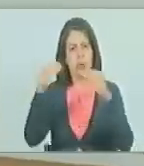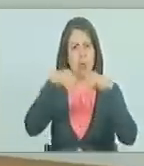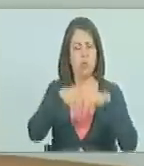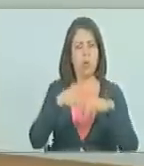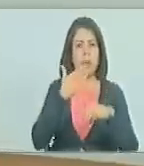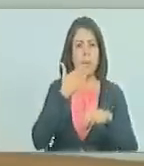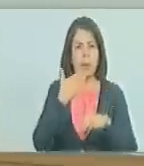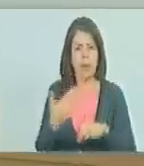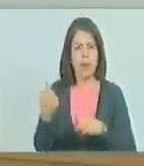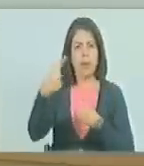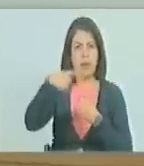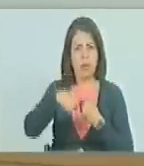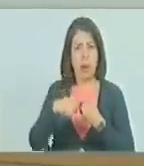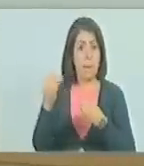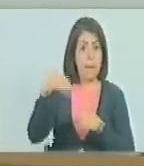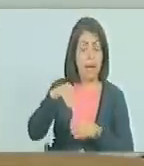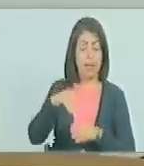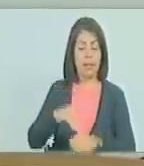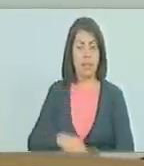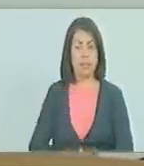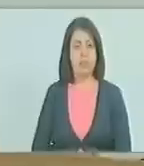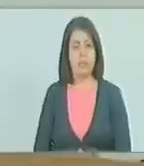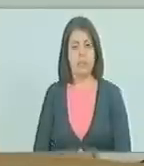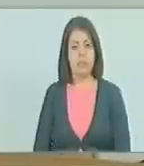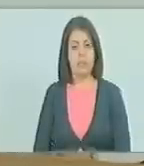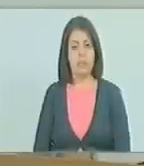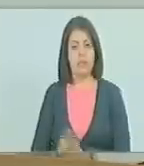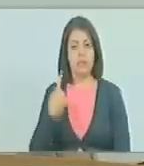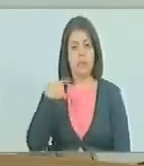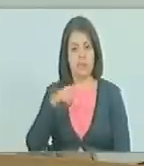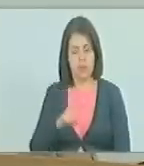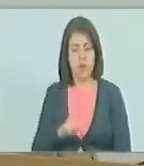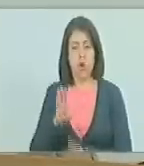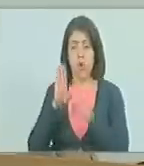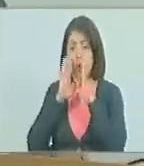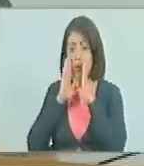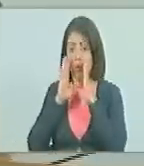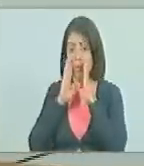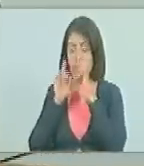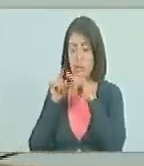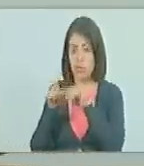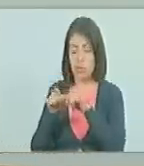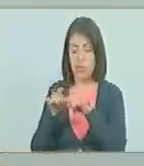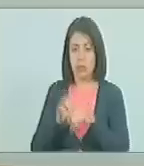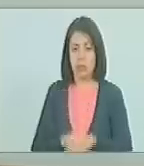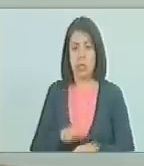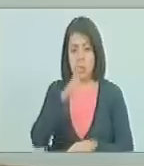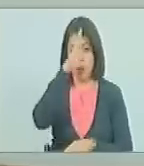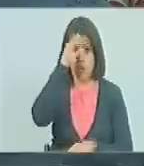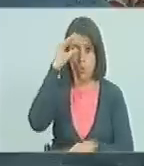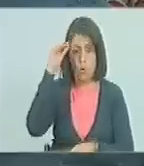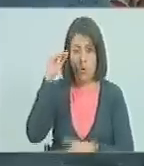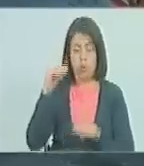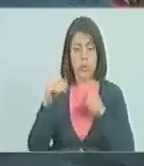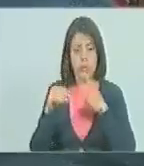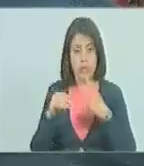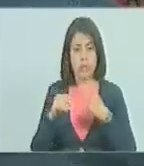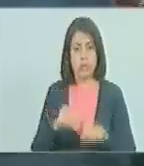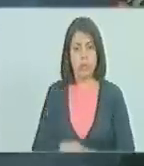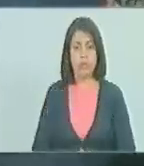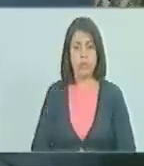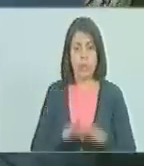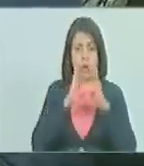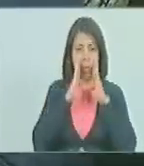Y solicito incorporar uno adicional. Si hay una confesión por parte de Donald Trump, si